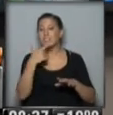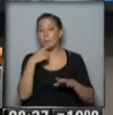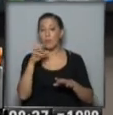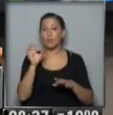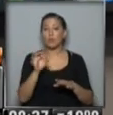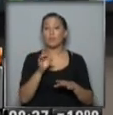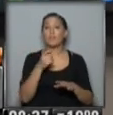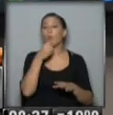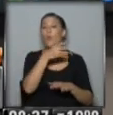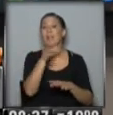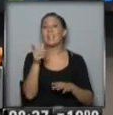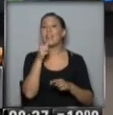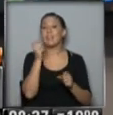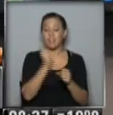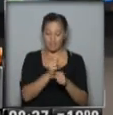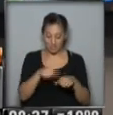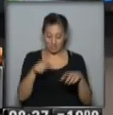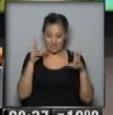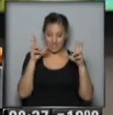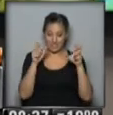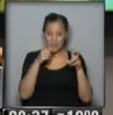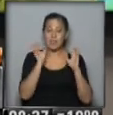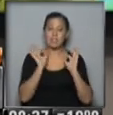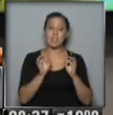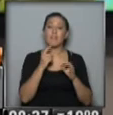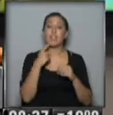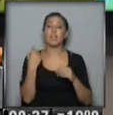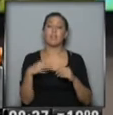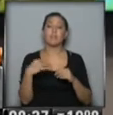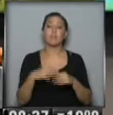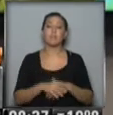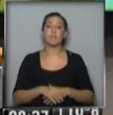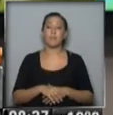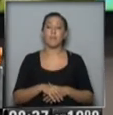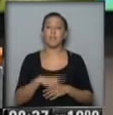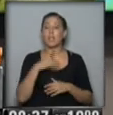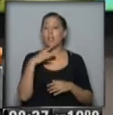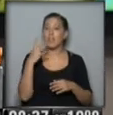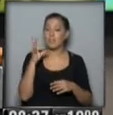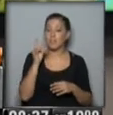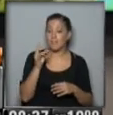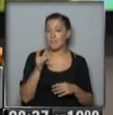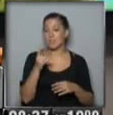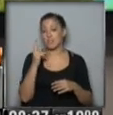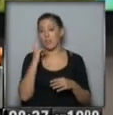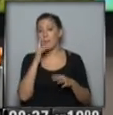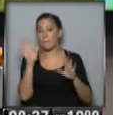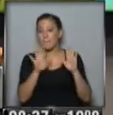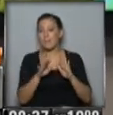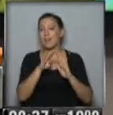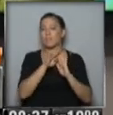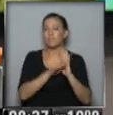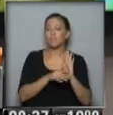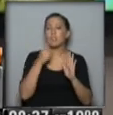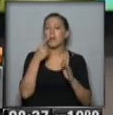cualquiera que trabaja en estos temas estadísticos sabe que es una elaboración muy complicada hacer un índice de precio al